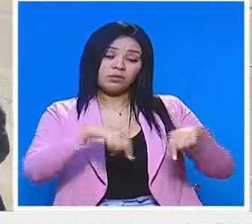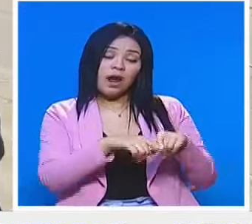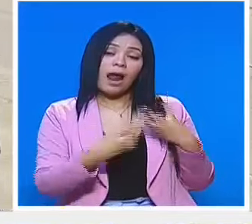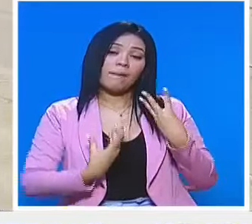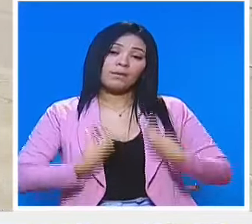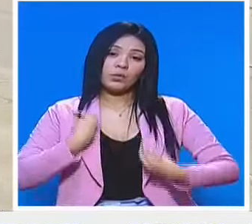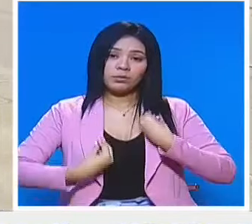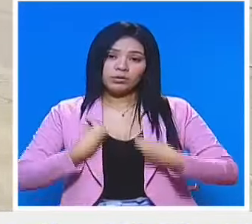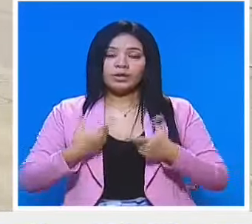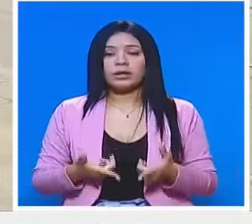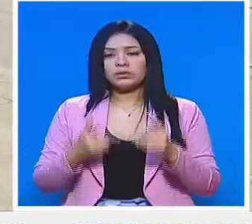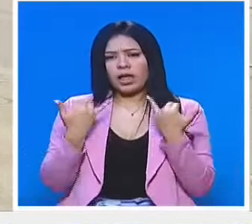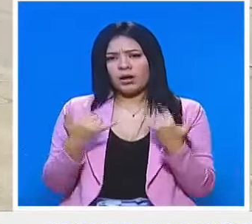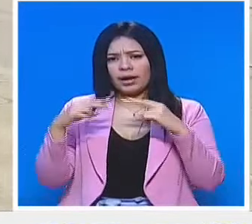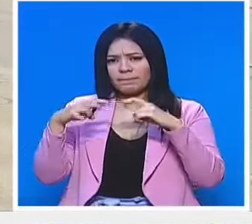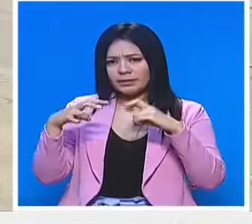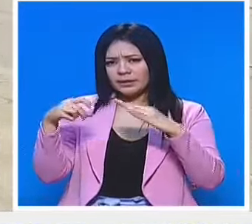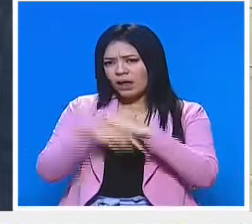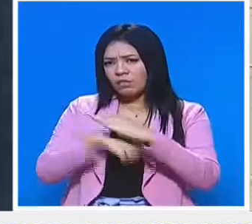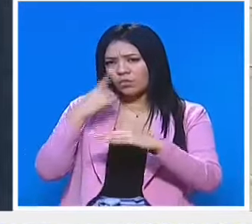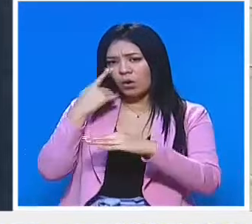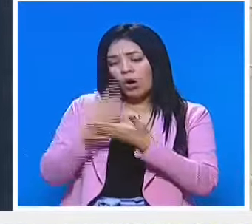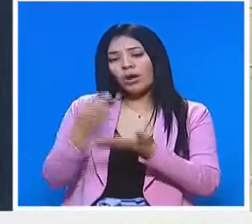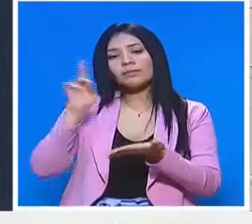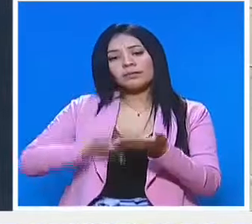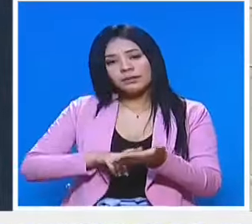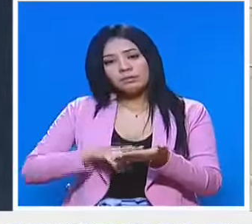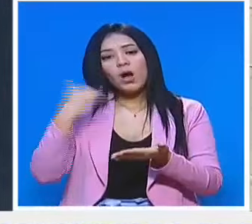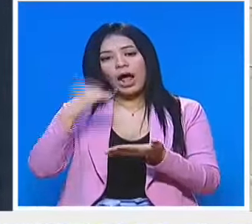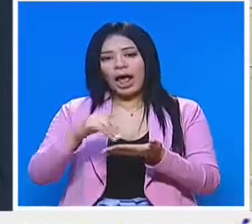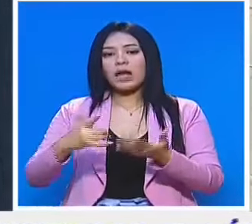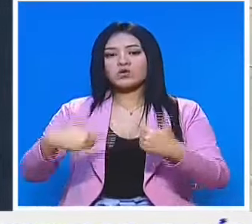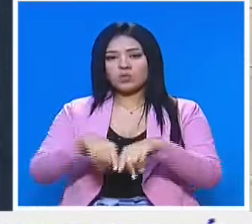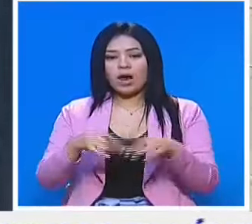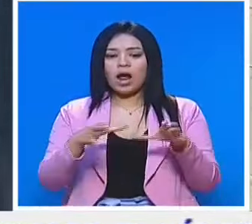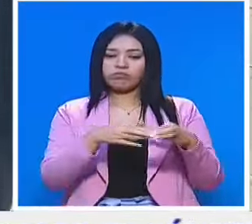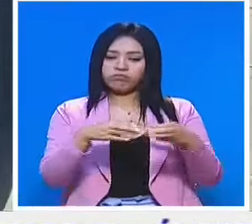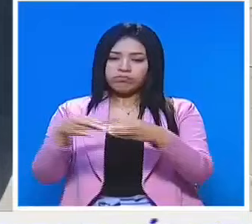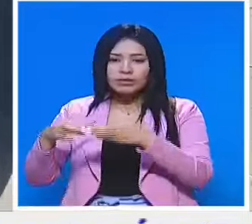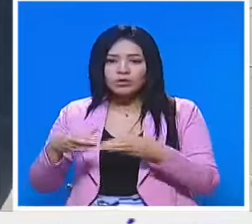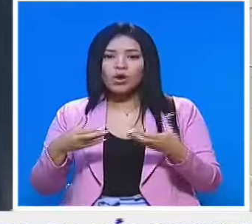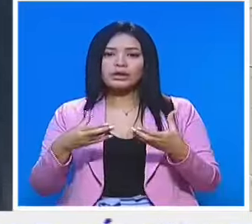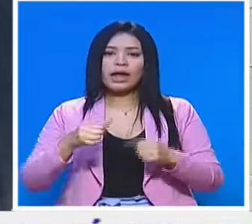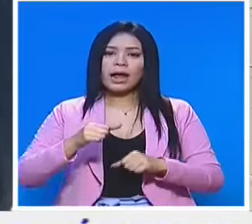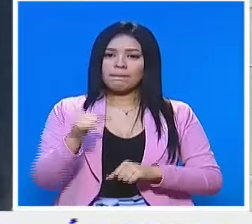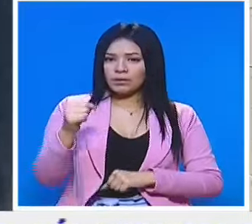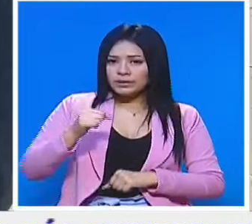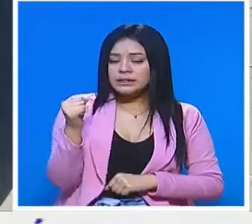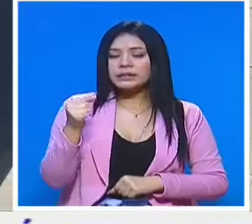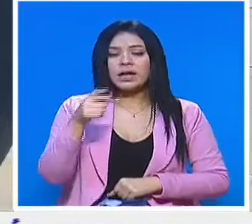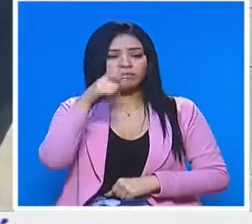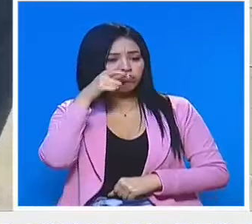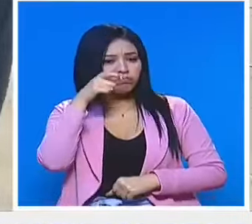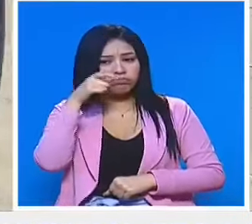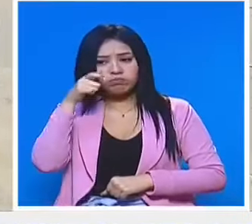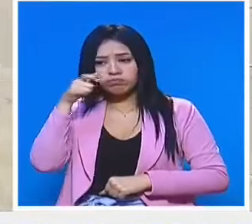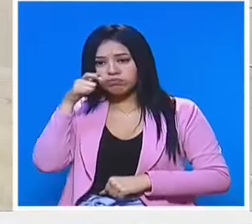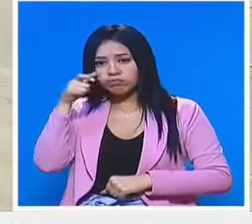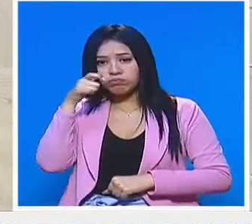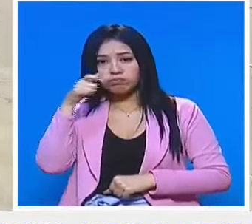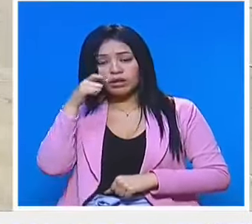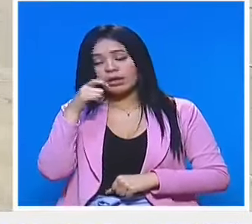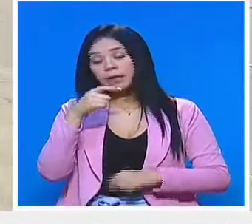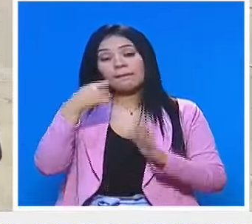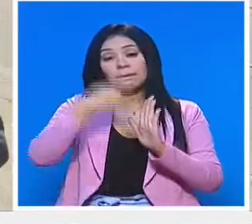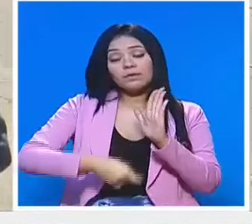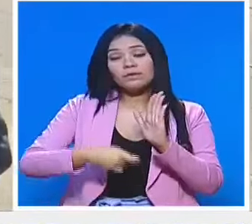causas y las autoridades están investigando. Repetimos, hay un perímetro de seguridad bastante grande que no nos permite acceder mucho más allá de este punto,